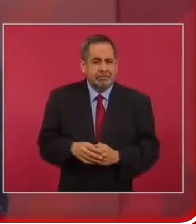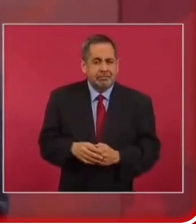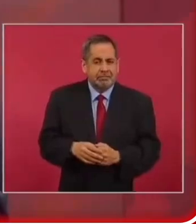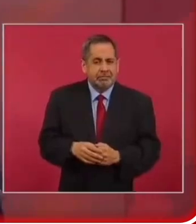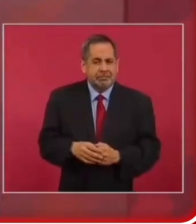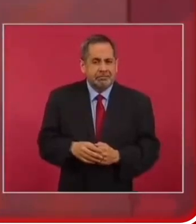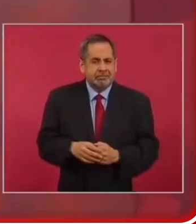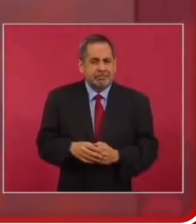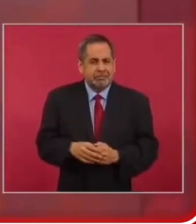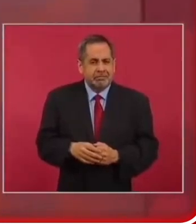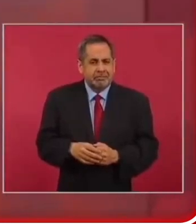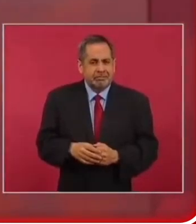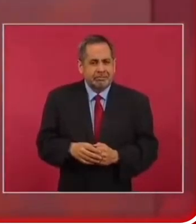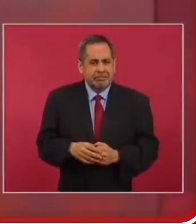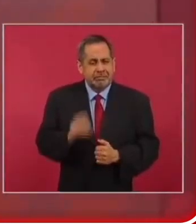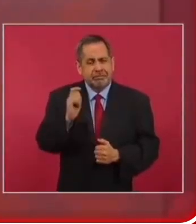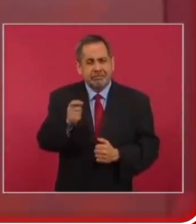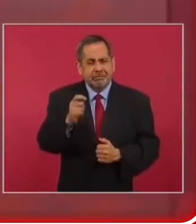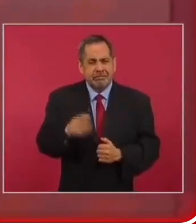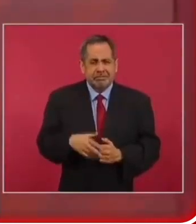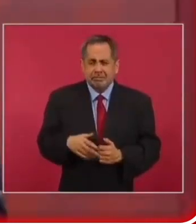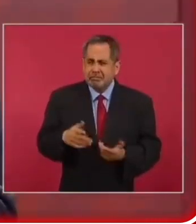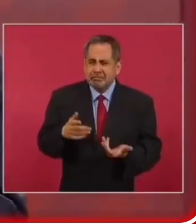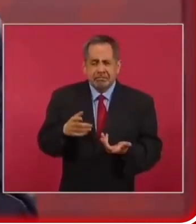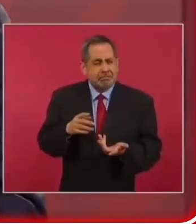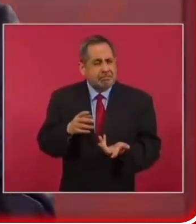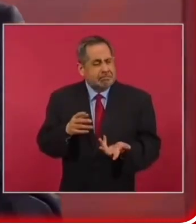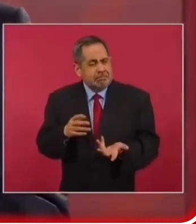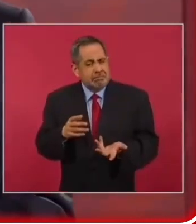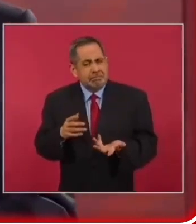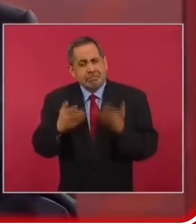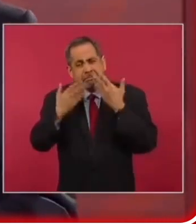con un gesto de amabilidad, ¿no?,